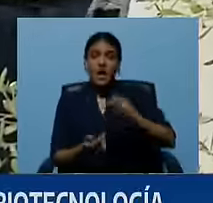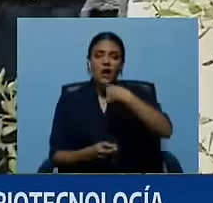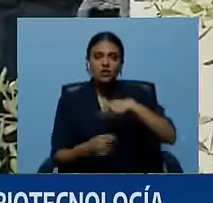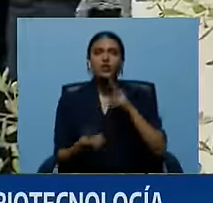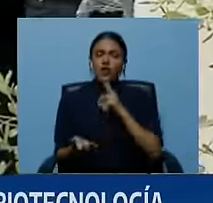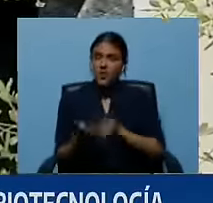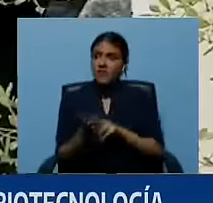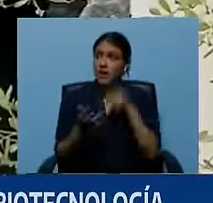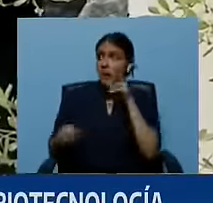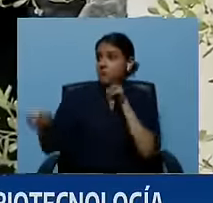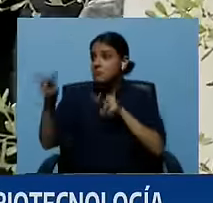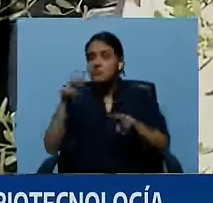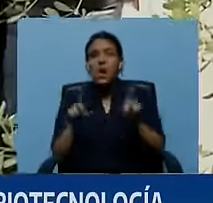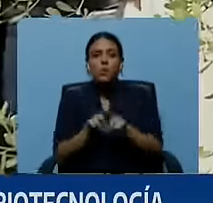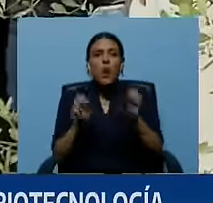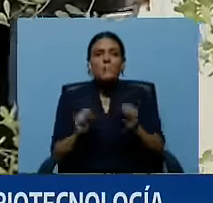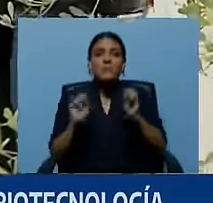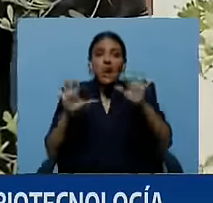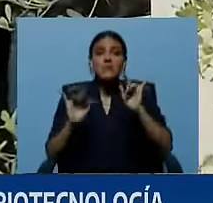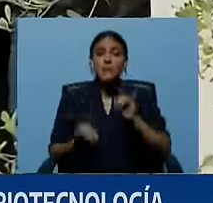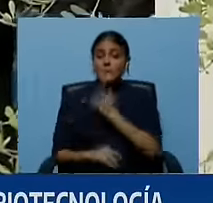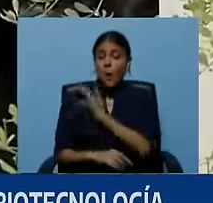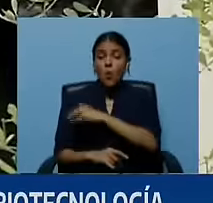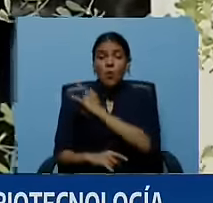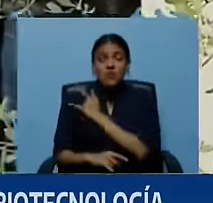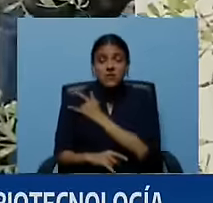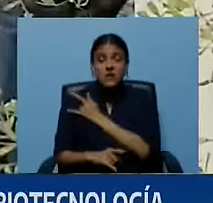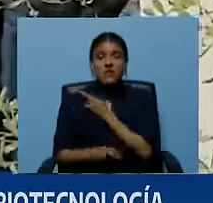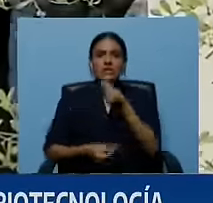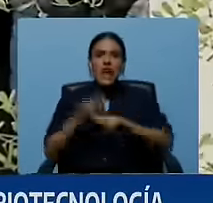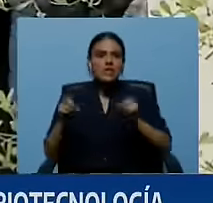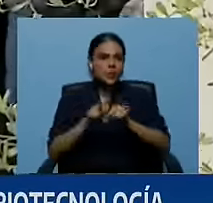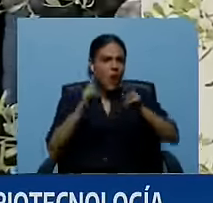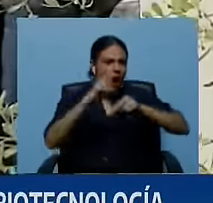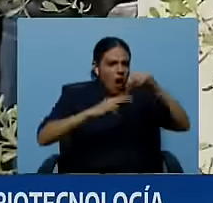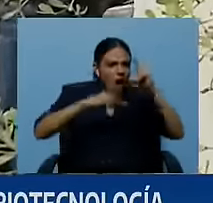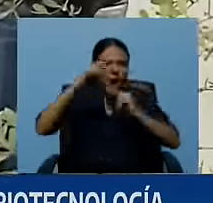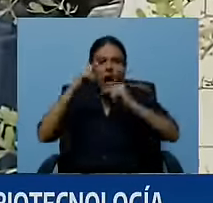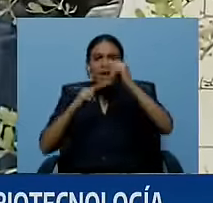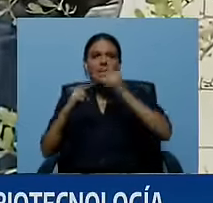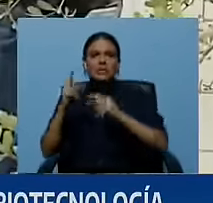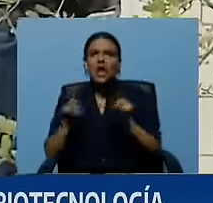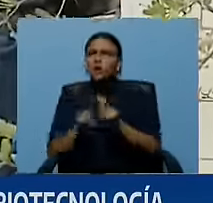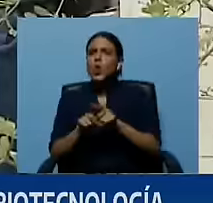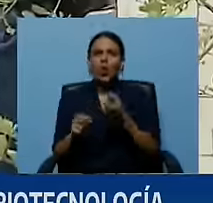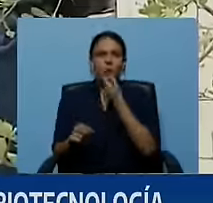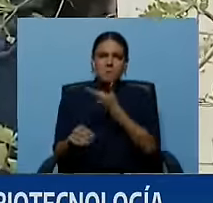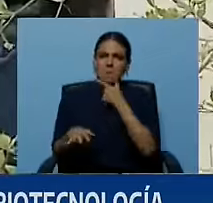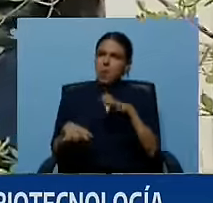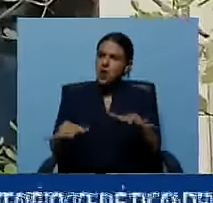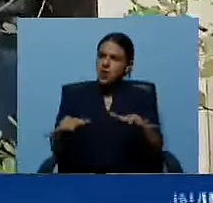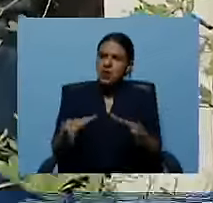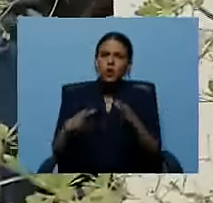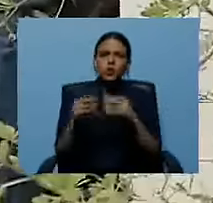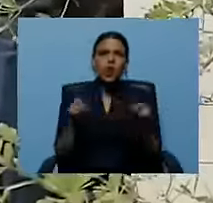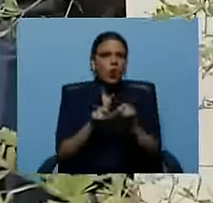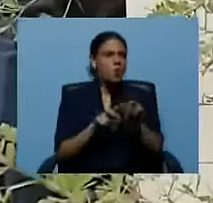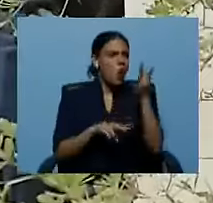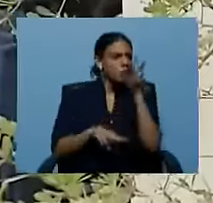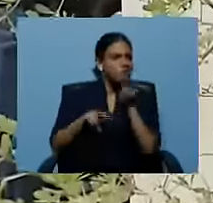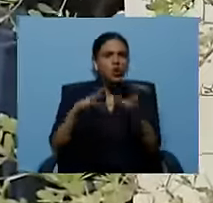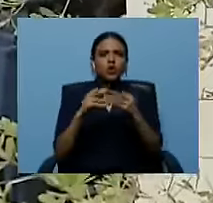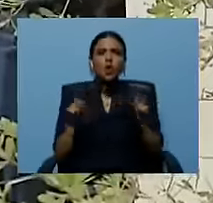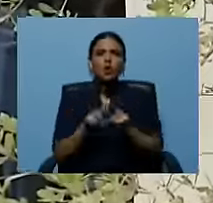esta universidad esté naciendo con esta arquitectura, con esta estética, con este concepto tan